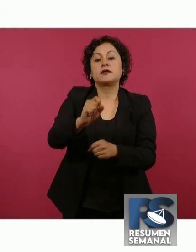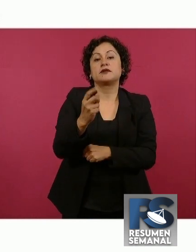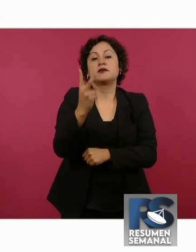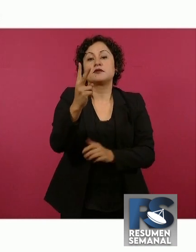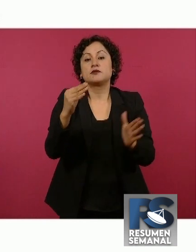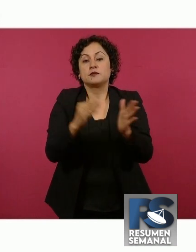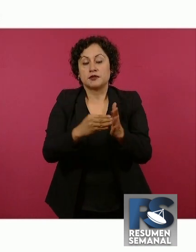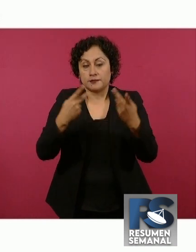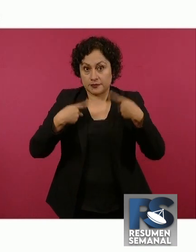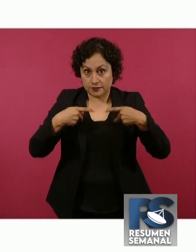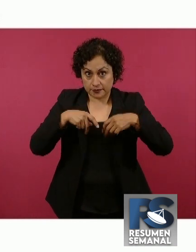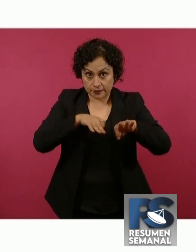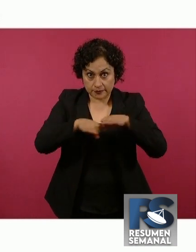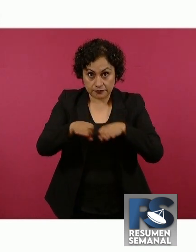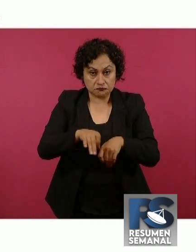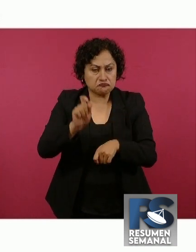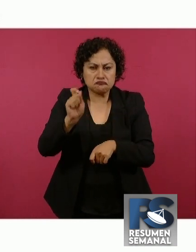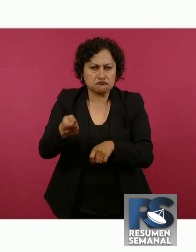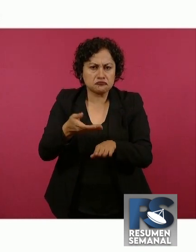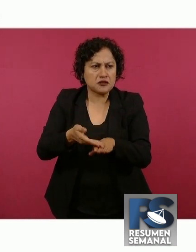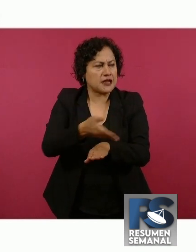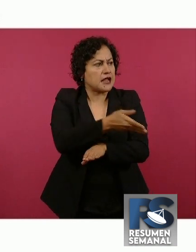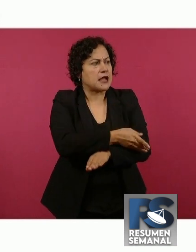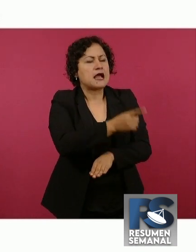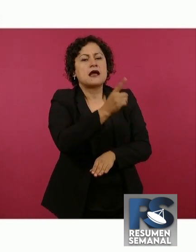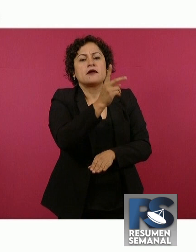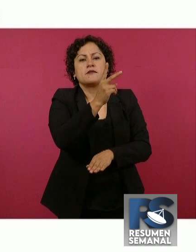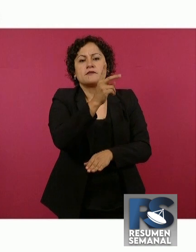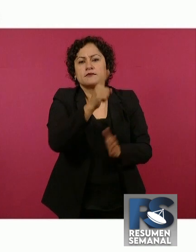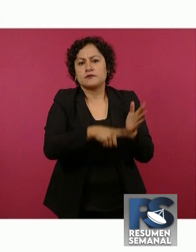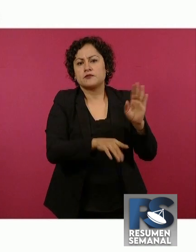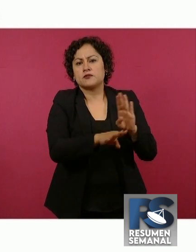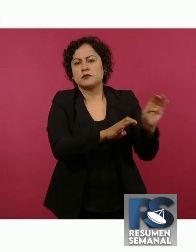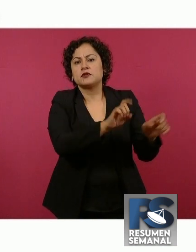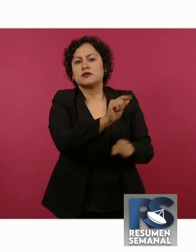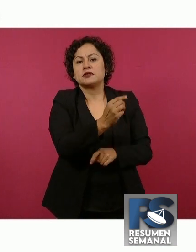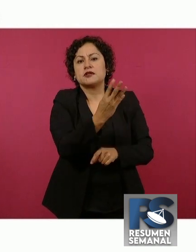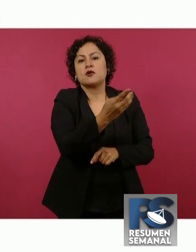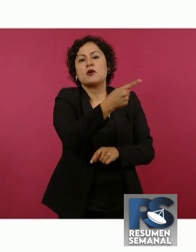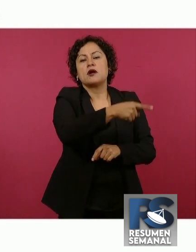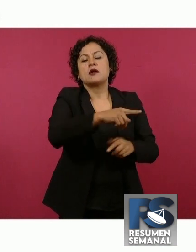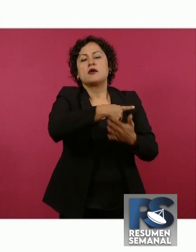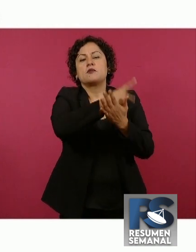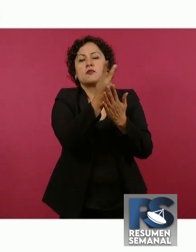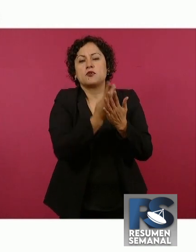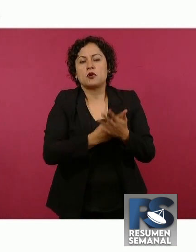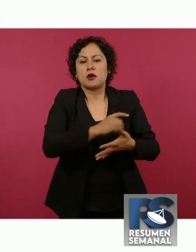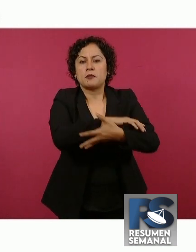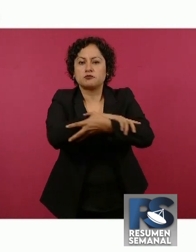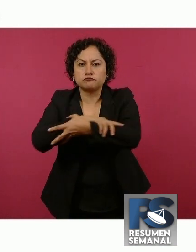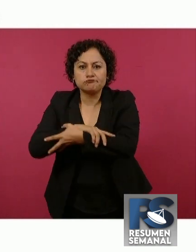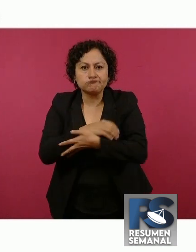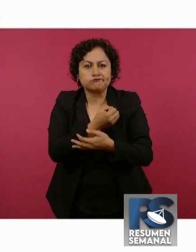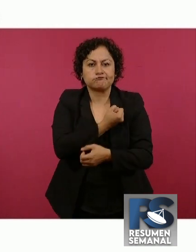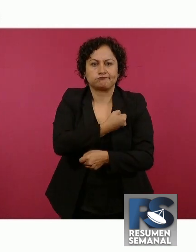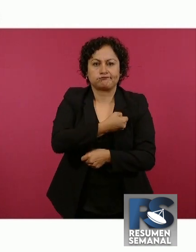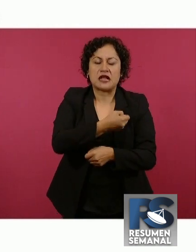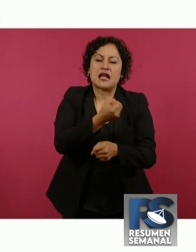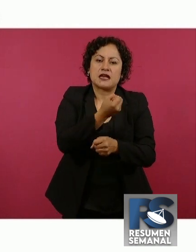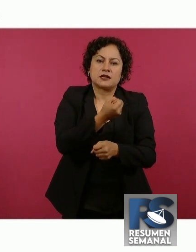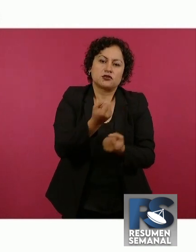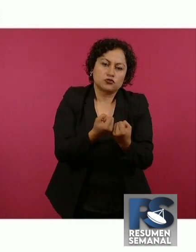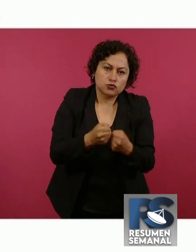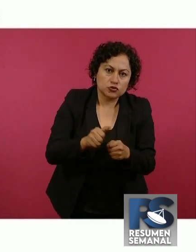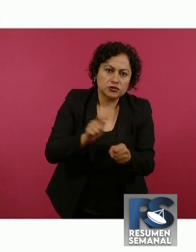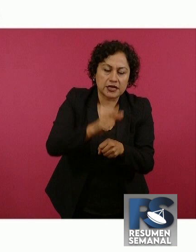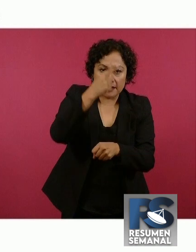opera en 23 entidades federativas brindando atención médica y medicamentos gratuitos a 53.2 millones de personas que no cuentan